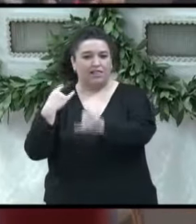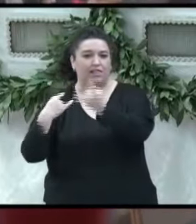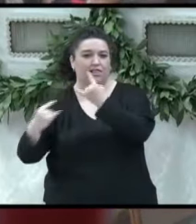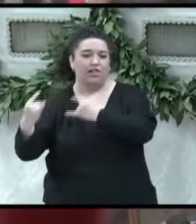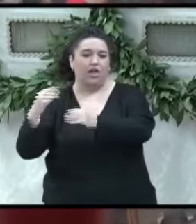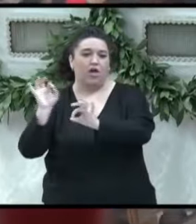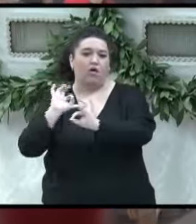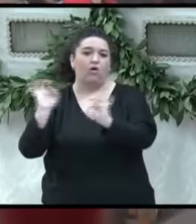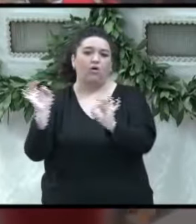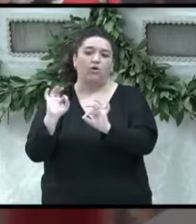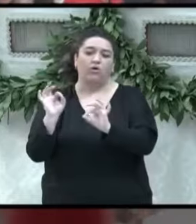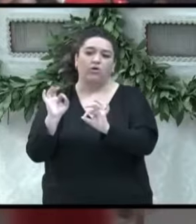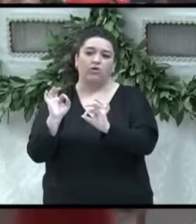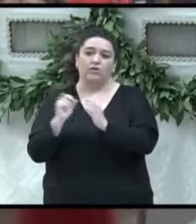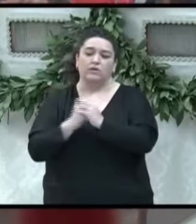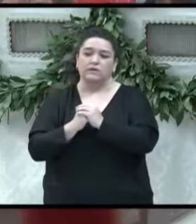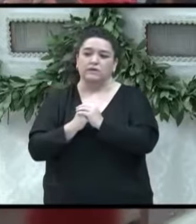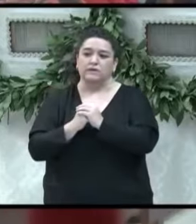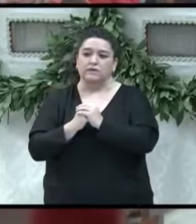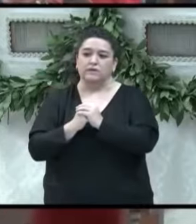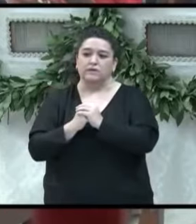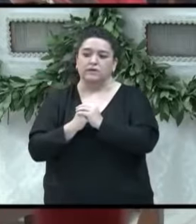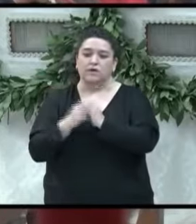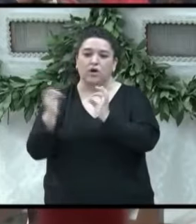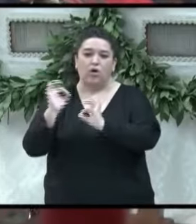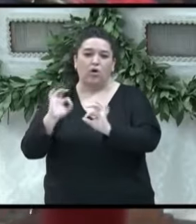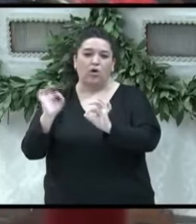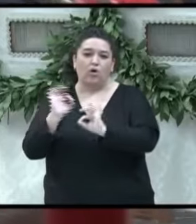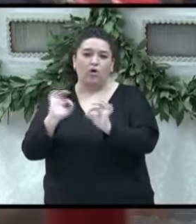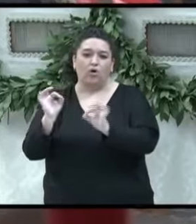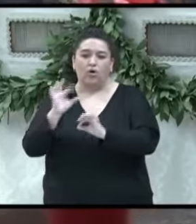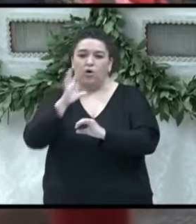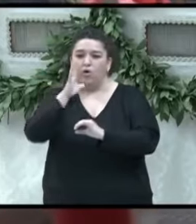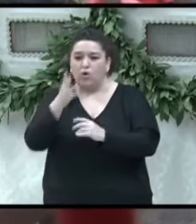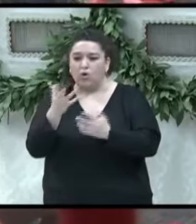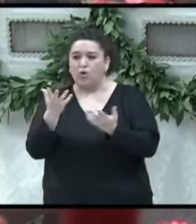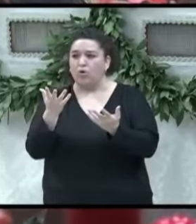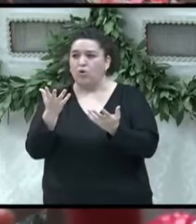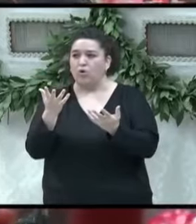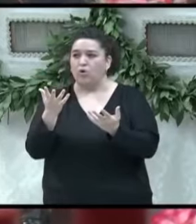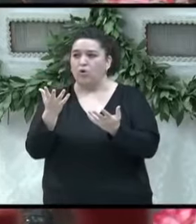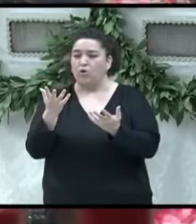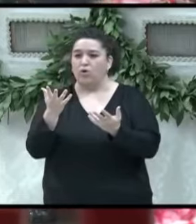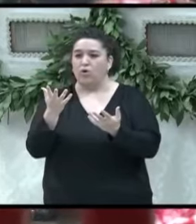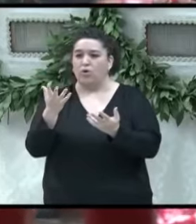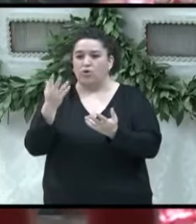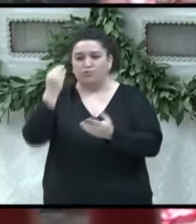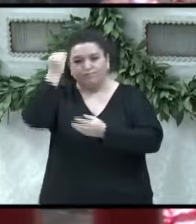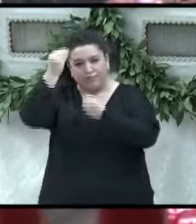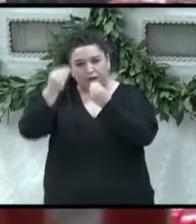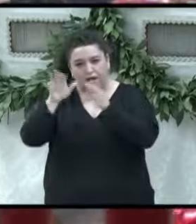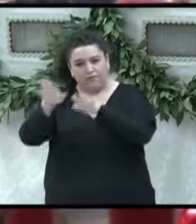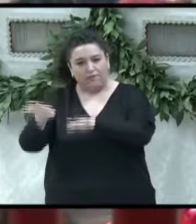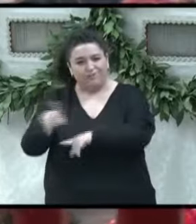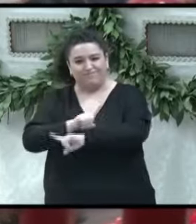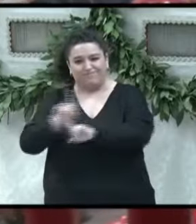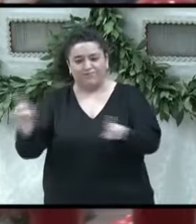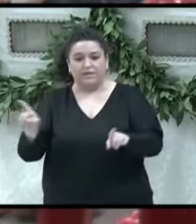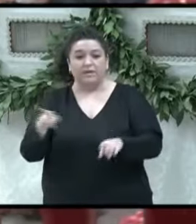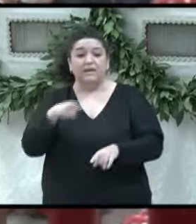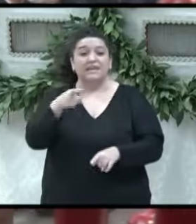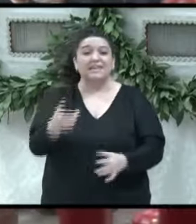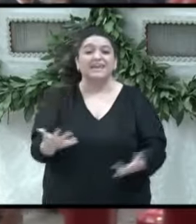o a lagos del Emir luego califa abderramán tercero es